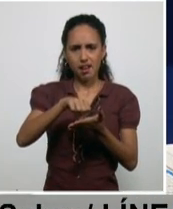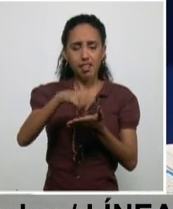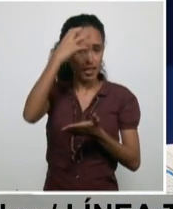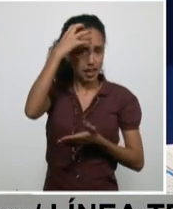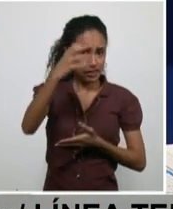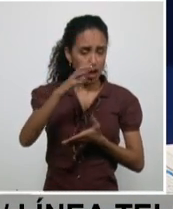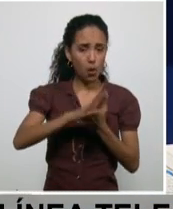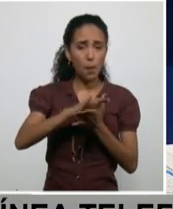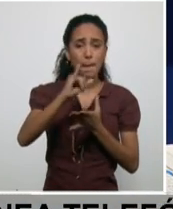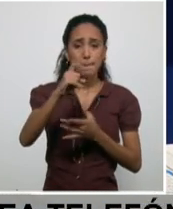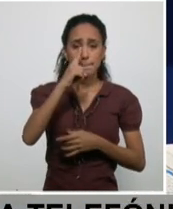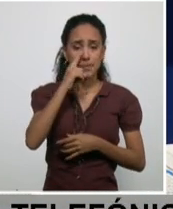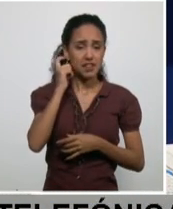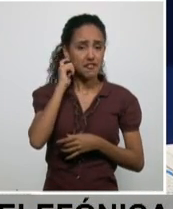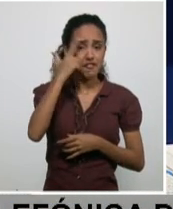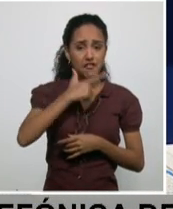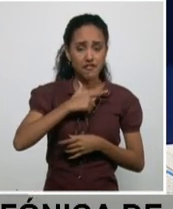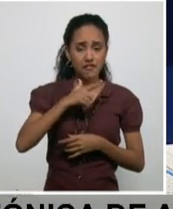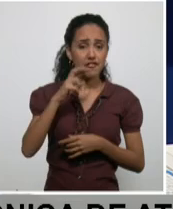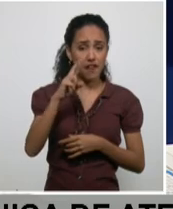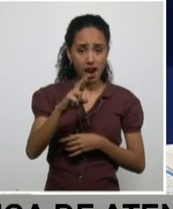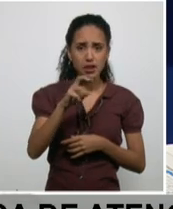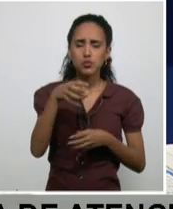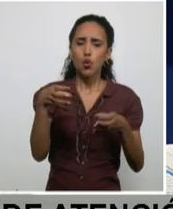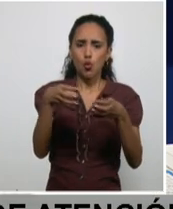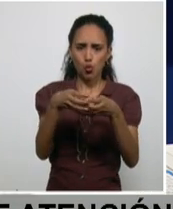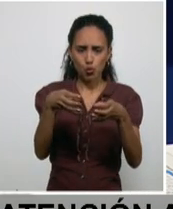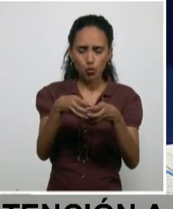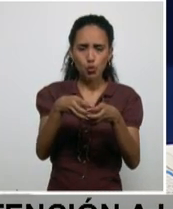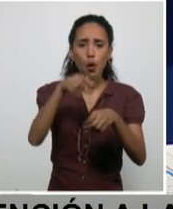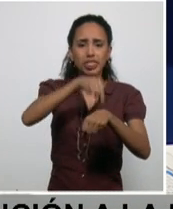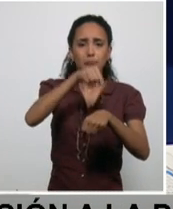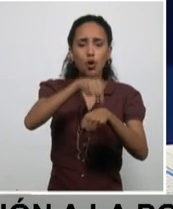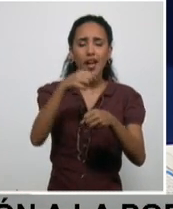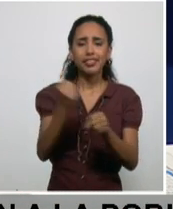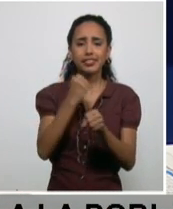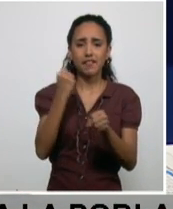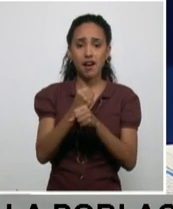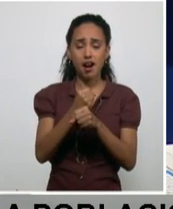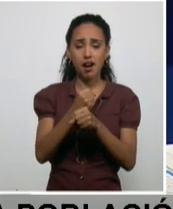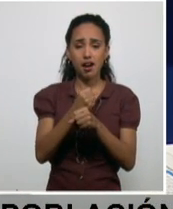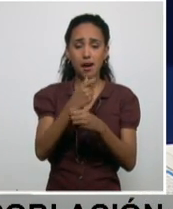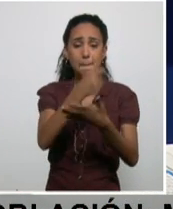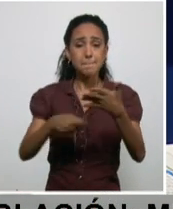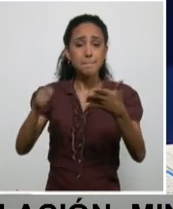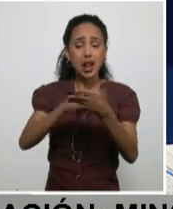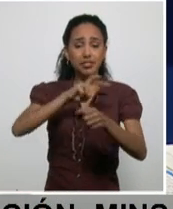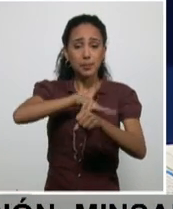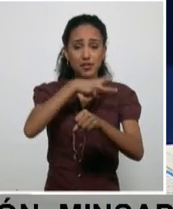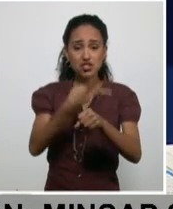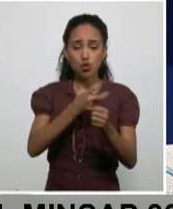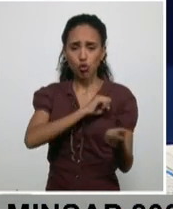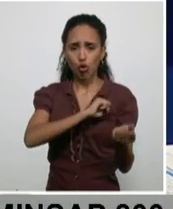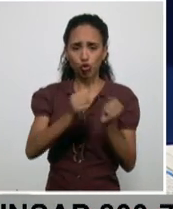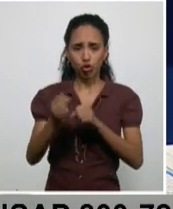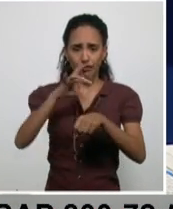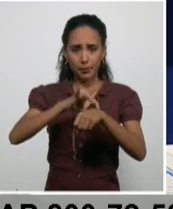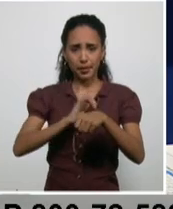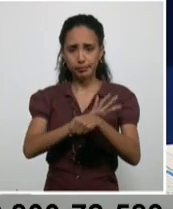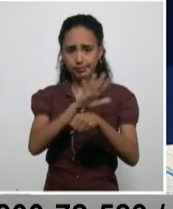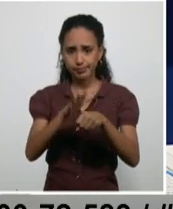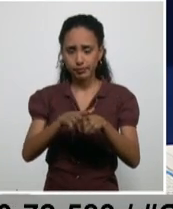son parte del grupo temporal que trabaja el plan de prevención y control de esta enfermedad